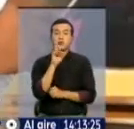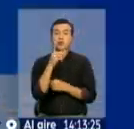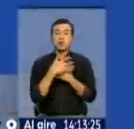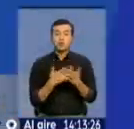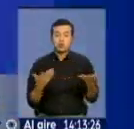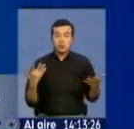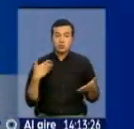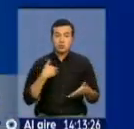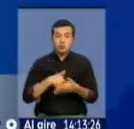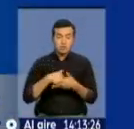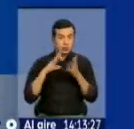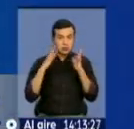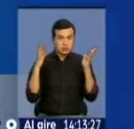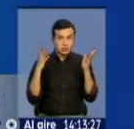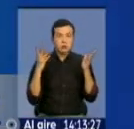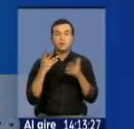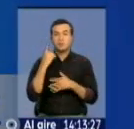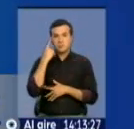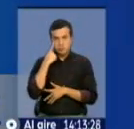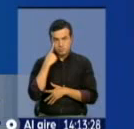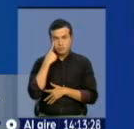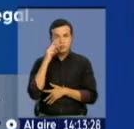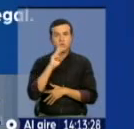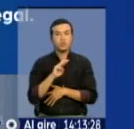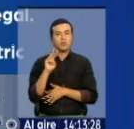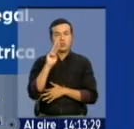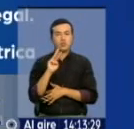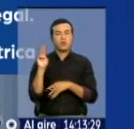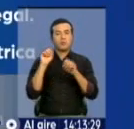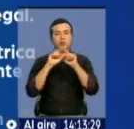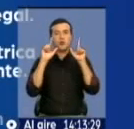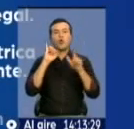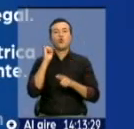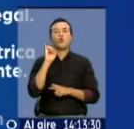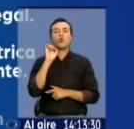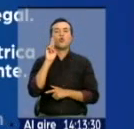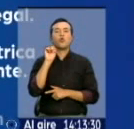de restricción, accediendo a la página web